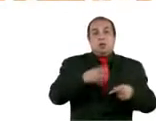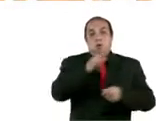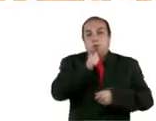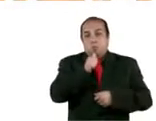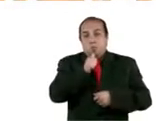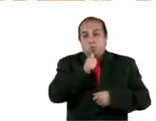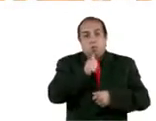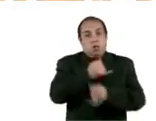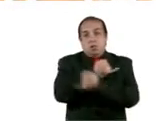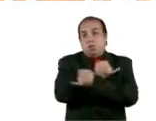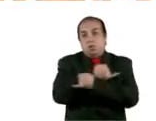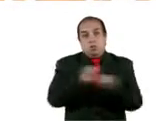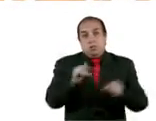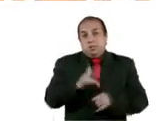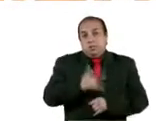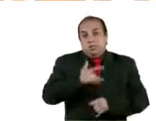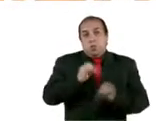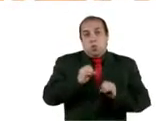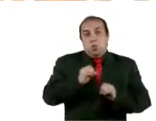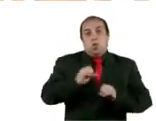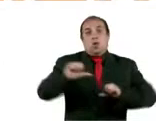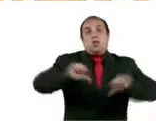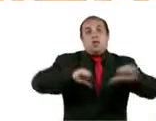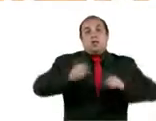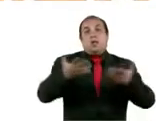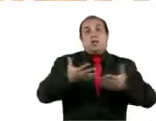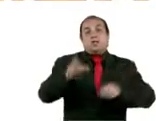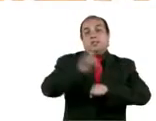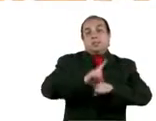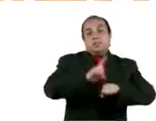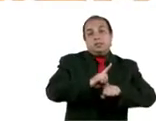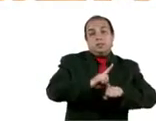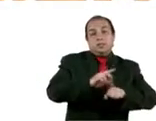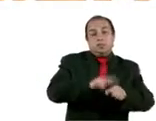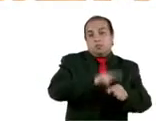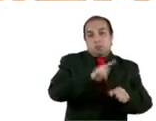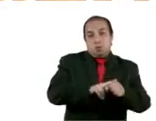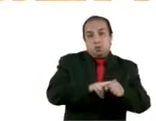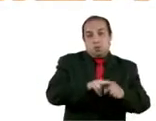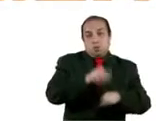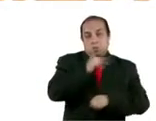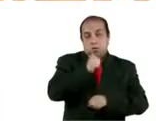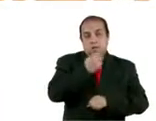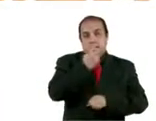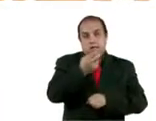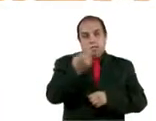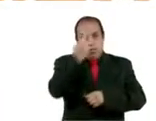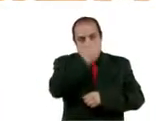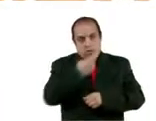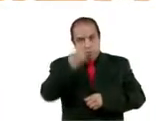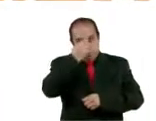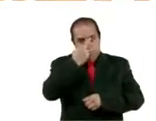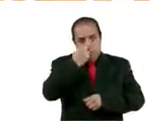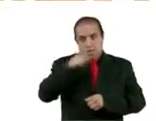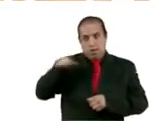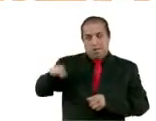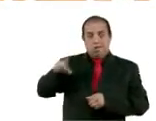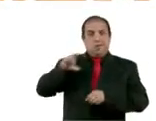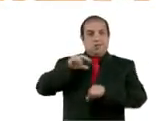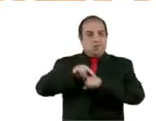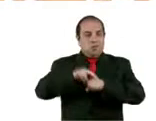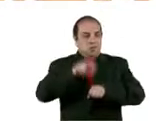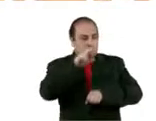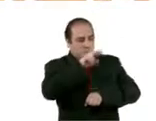autosuficientes y hacer algunas actividades de la vida cotidiana. Esto lo valora, es lo que valora justamente el médico,